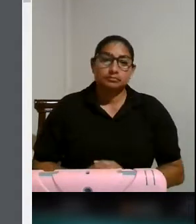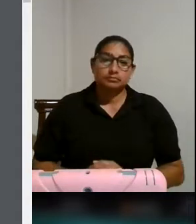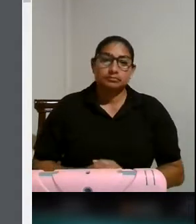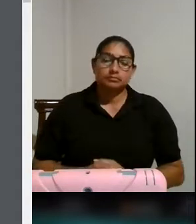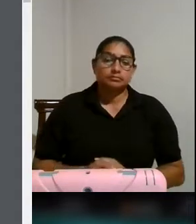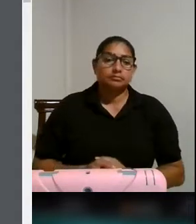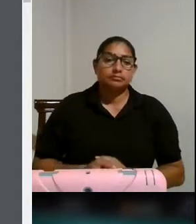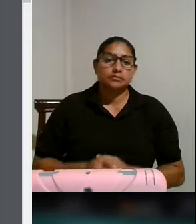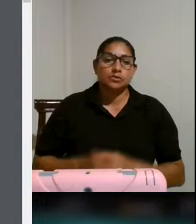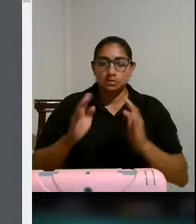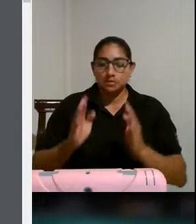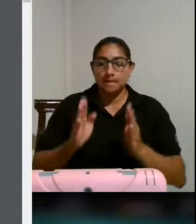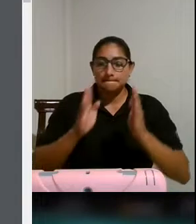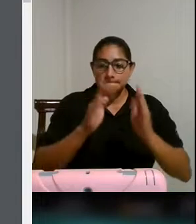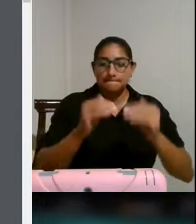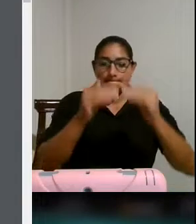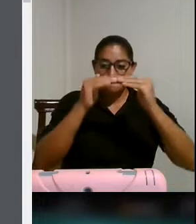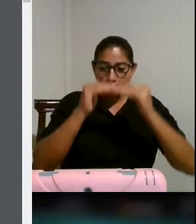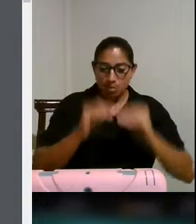en una sola pantalla, ¿ok?